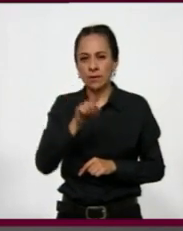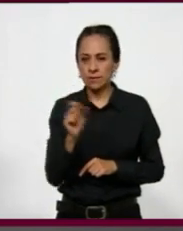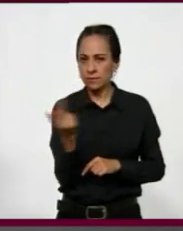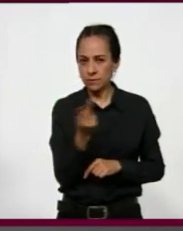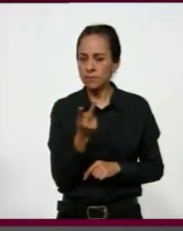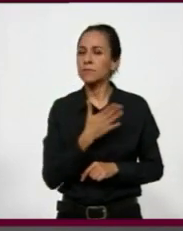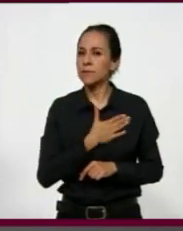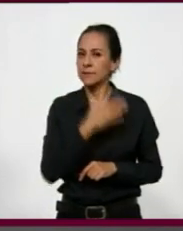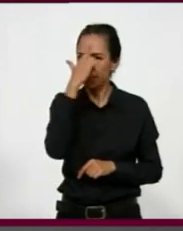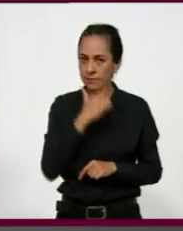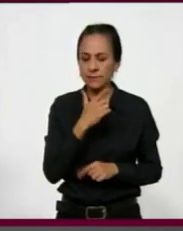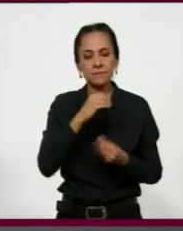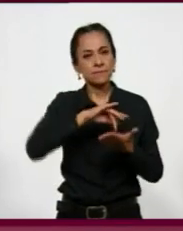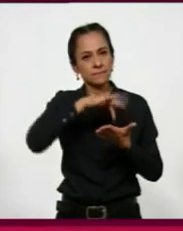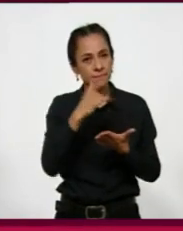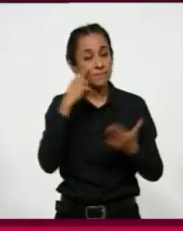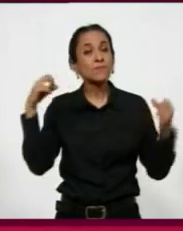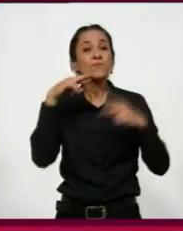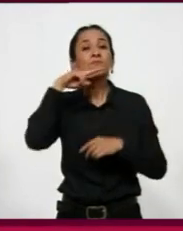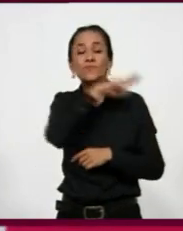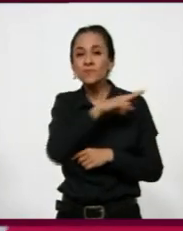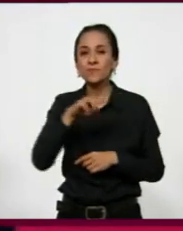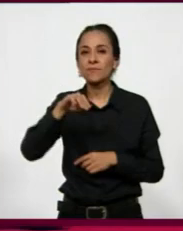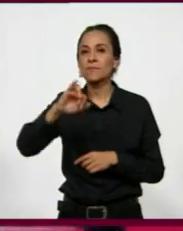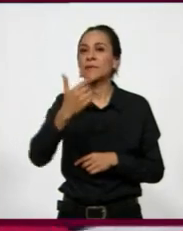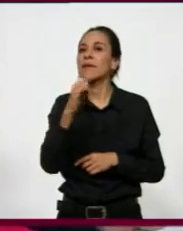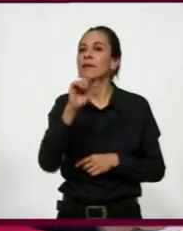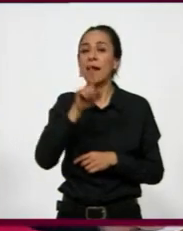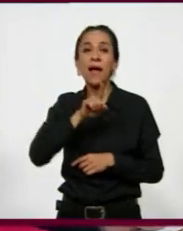Gracias. Hasta pronto. Hasta pronto, Miguel de la Cruz, desde Guanajuato.